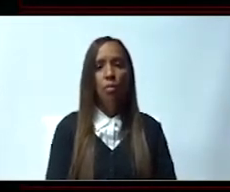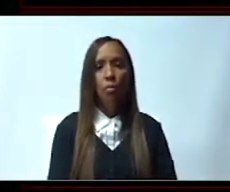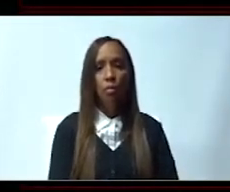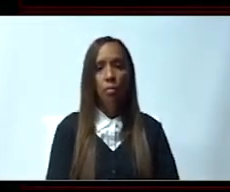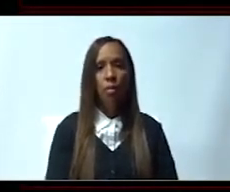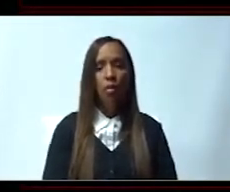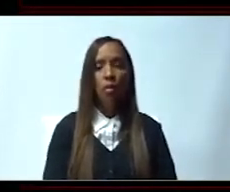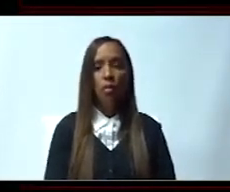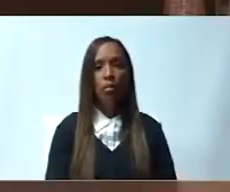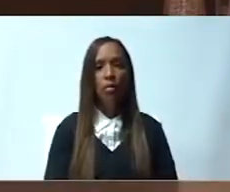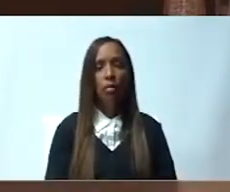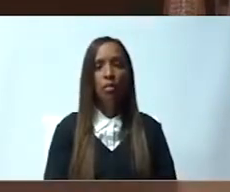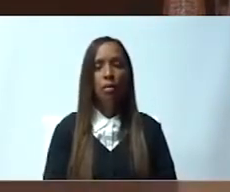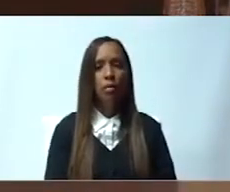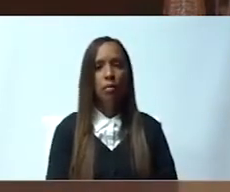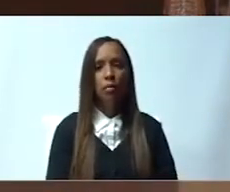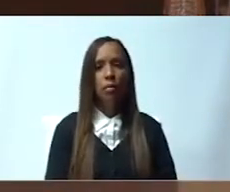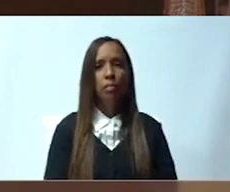Aprobado.